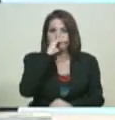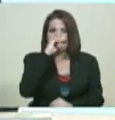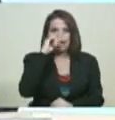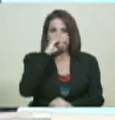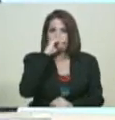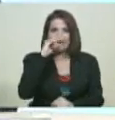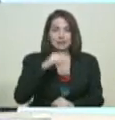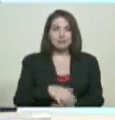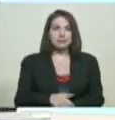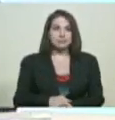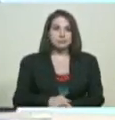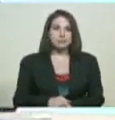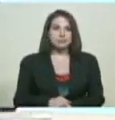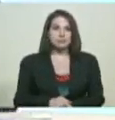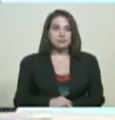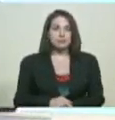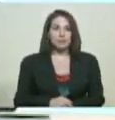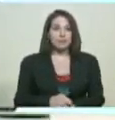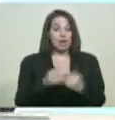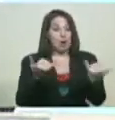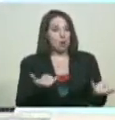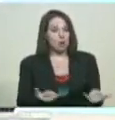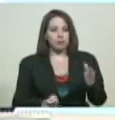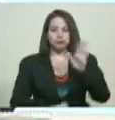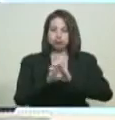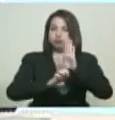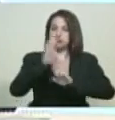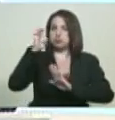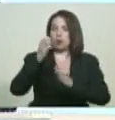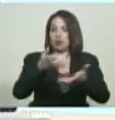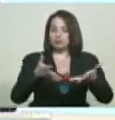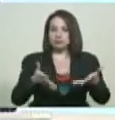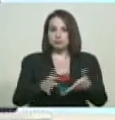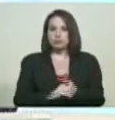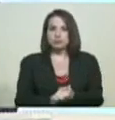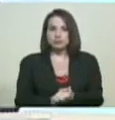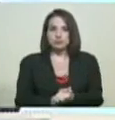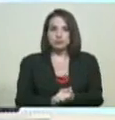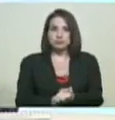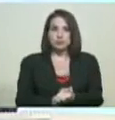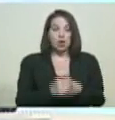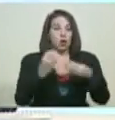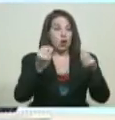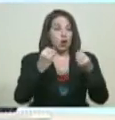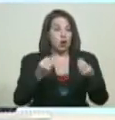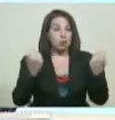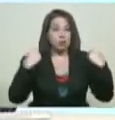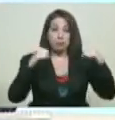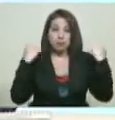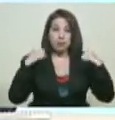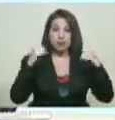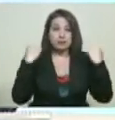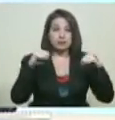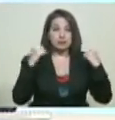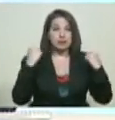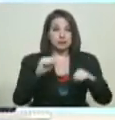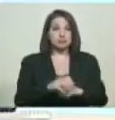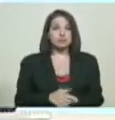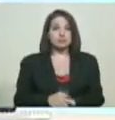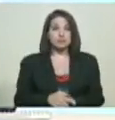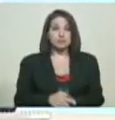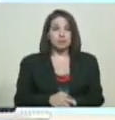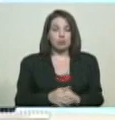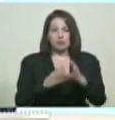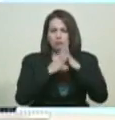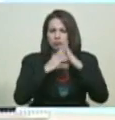el éxito que vienen obteniendo el despliegue de este ensayo de las redes de